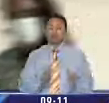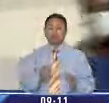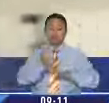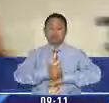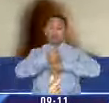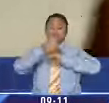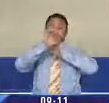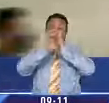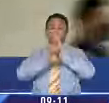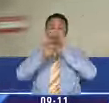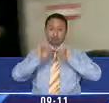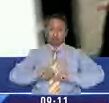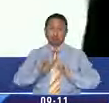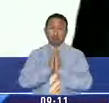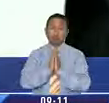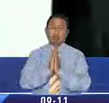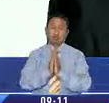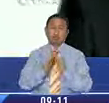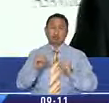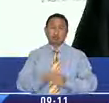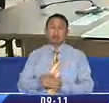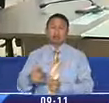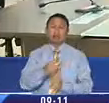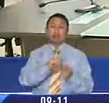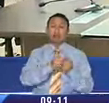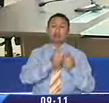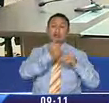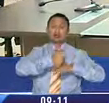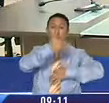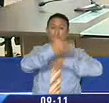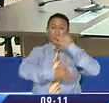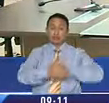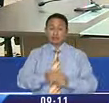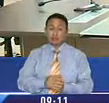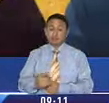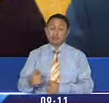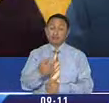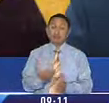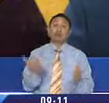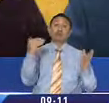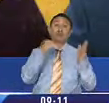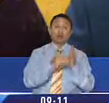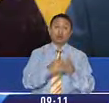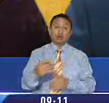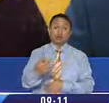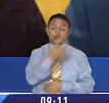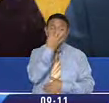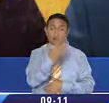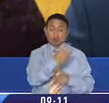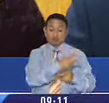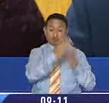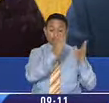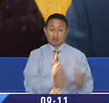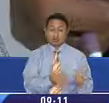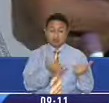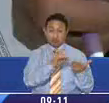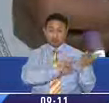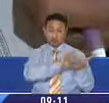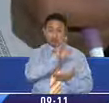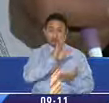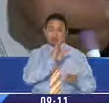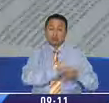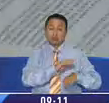Corte Constitucional un recurso de amicus curiae para que nuevamente se destituya a los cuatro consejeros, esta vez